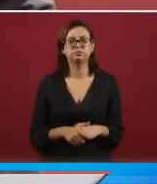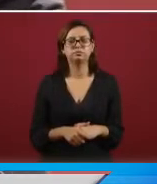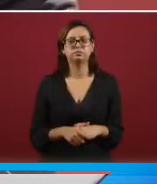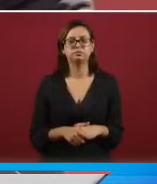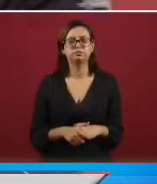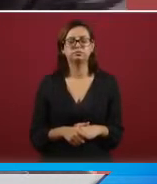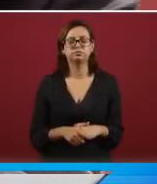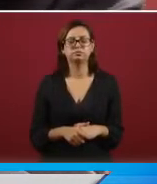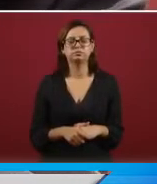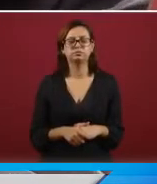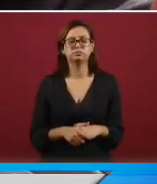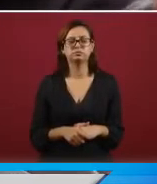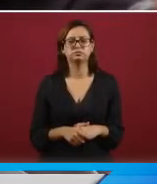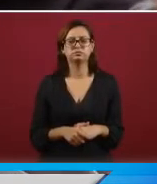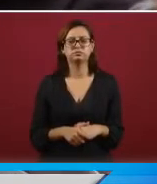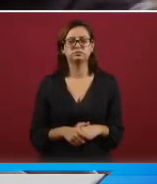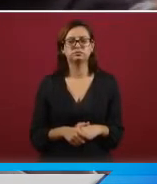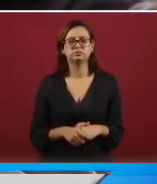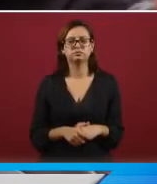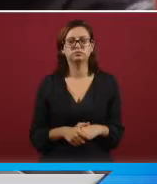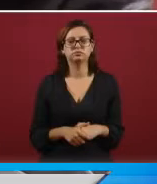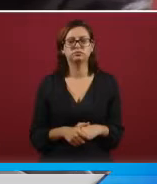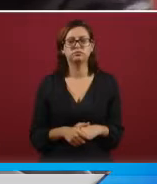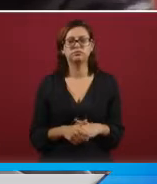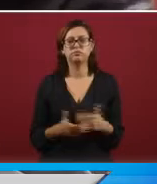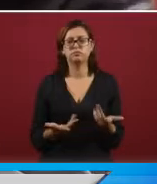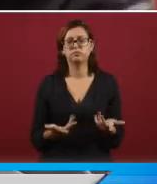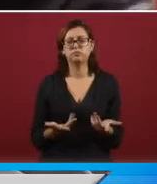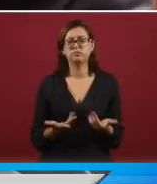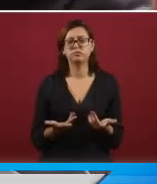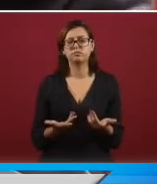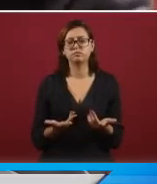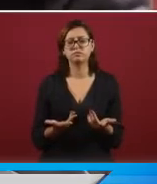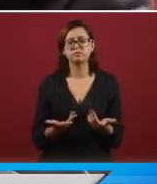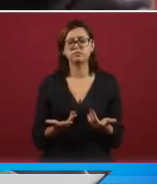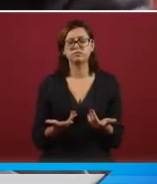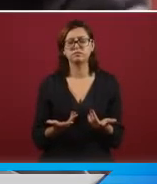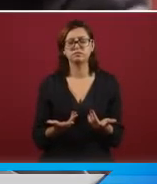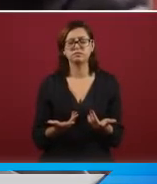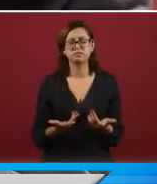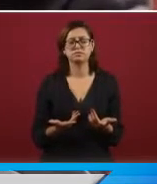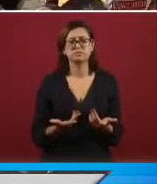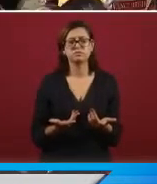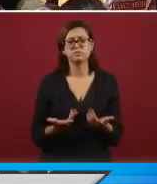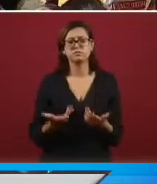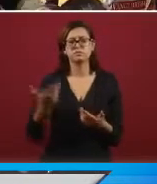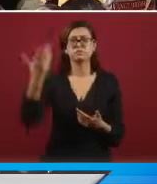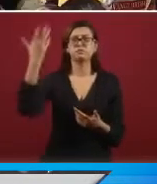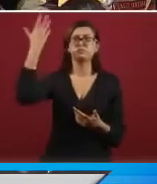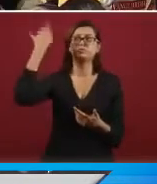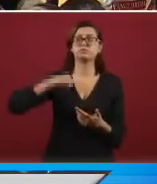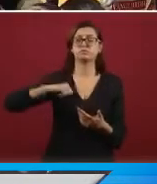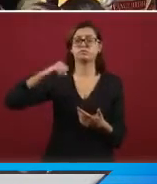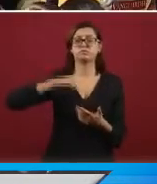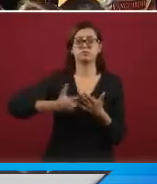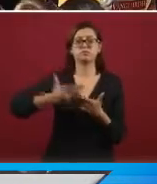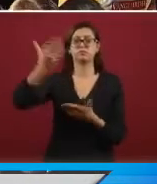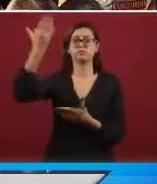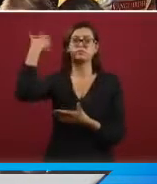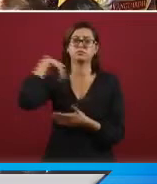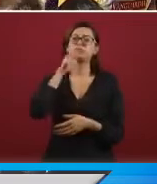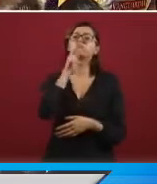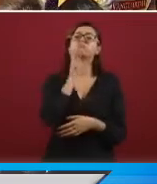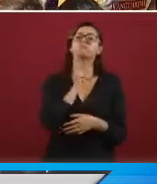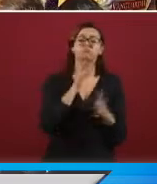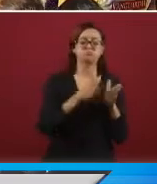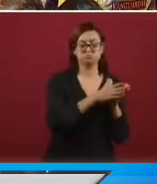sexenio de Calderón. No se prevé aumentar la deuda del país y la variable es que no existe más la corrupción en Pemex ni en el gobierno. Además, con el Tratado de